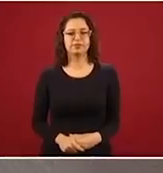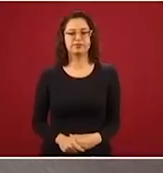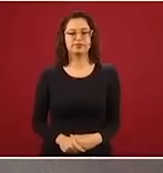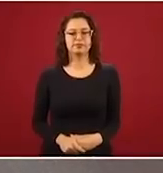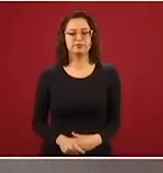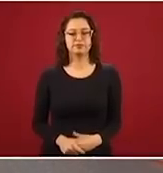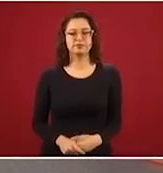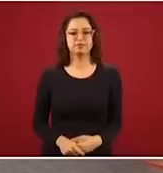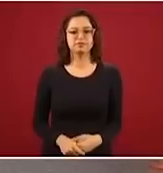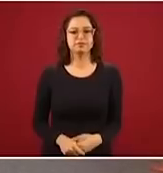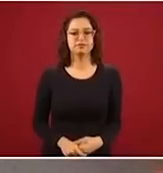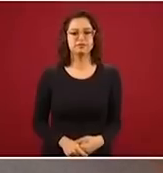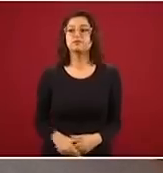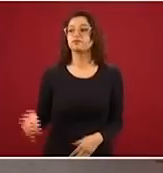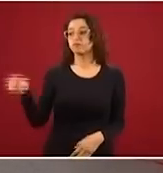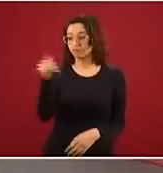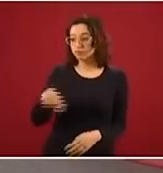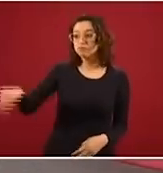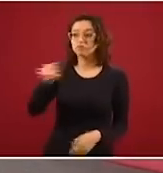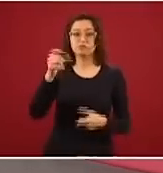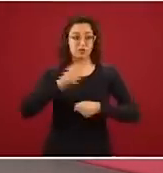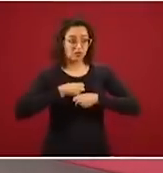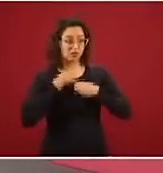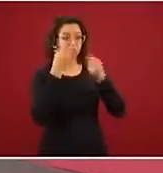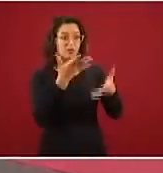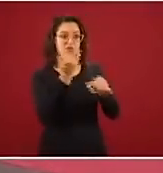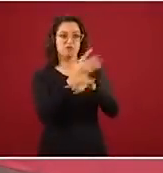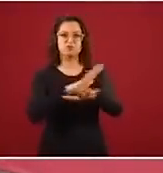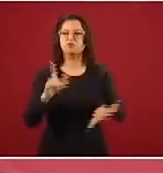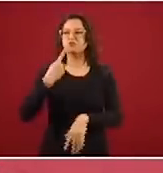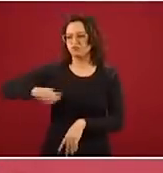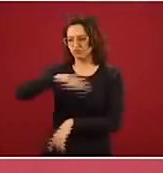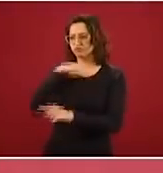quien nos informe protección,